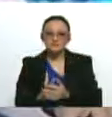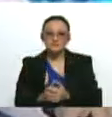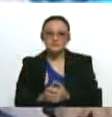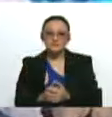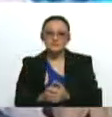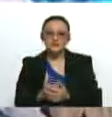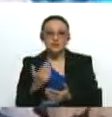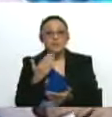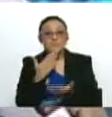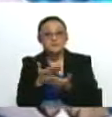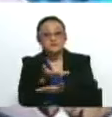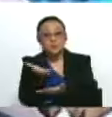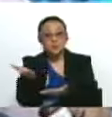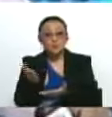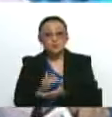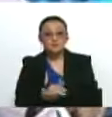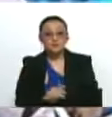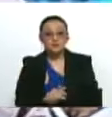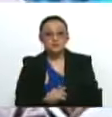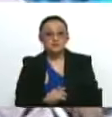con el permiso de ustedes,